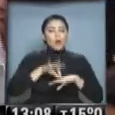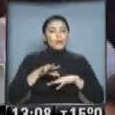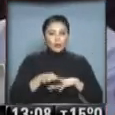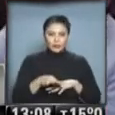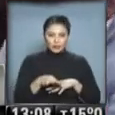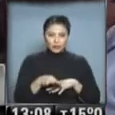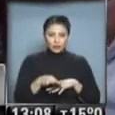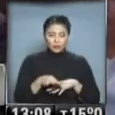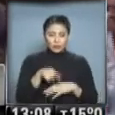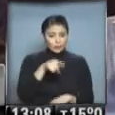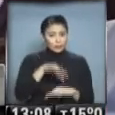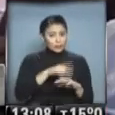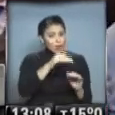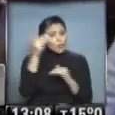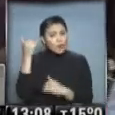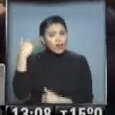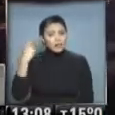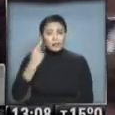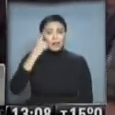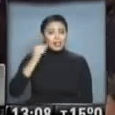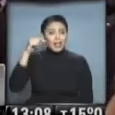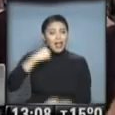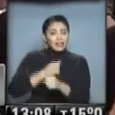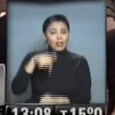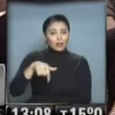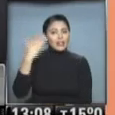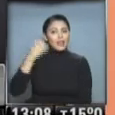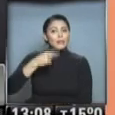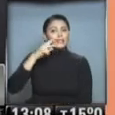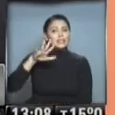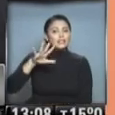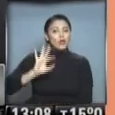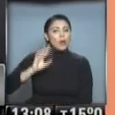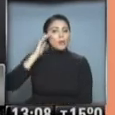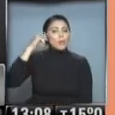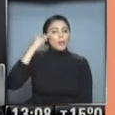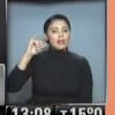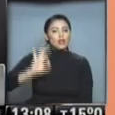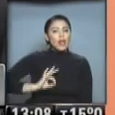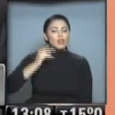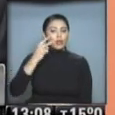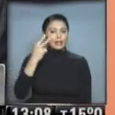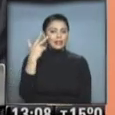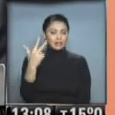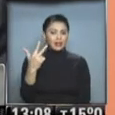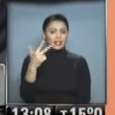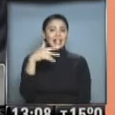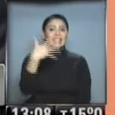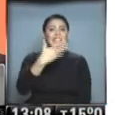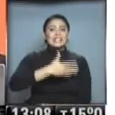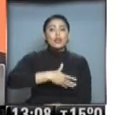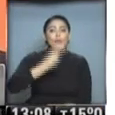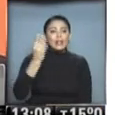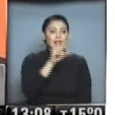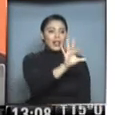momento es igual que el primer día desde ese 25 de mayo de 2003 y pues por esas 5 veces que te eligió como decías